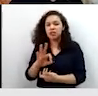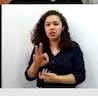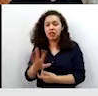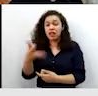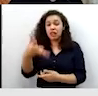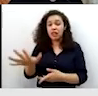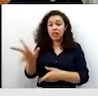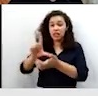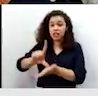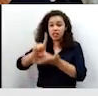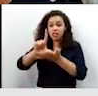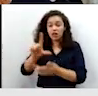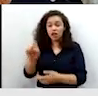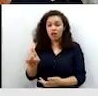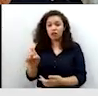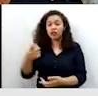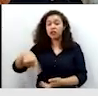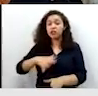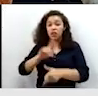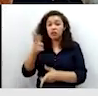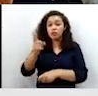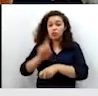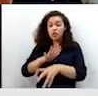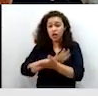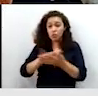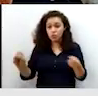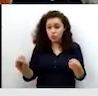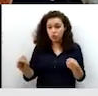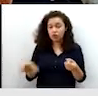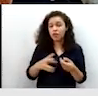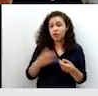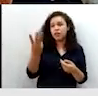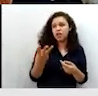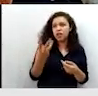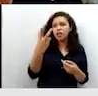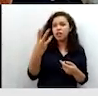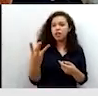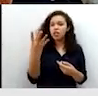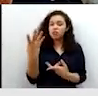de agua y estos 10 litros de agua no se los van a acabar en un día. Se los pueden acabar en 3, 4 días y